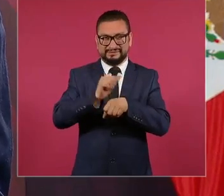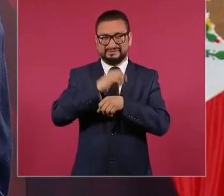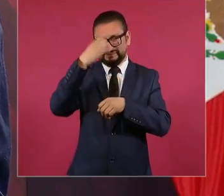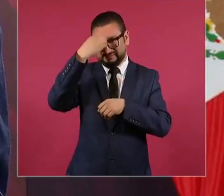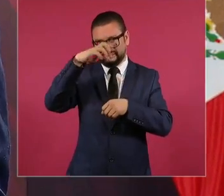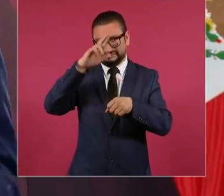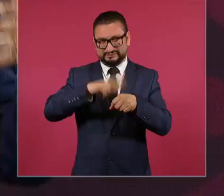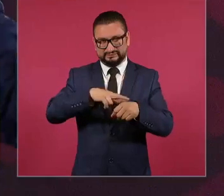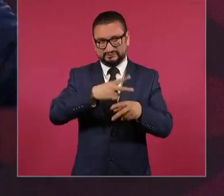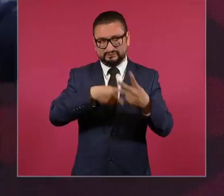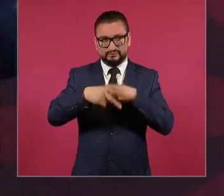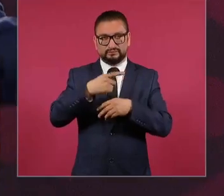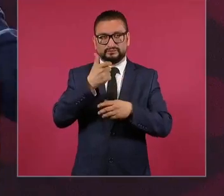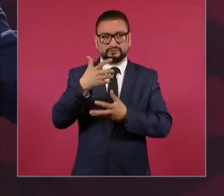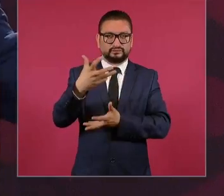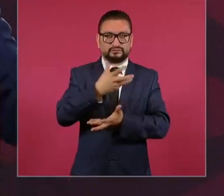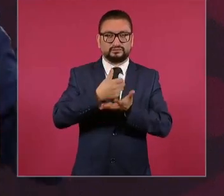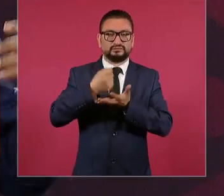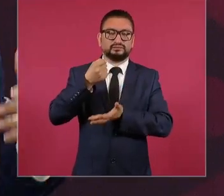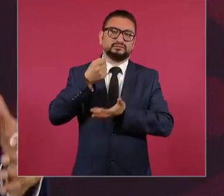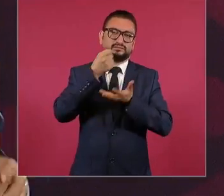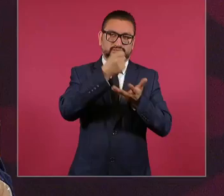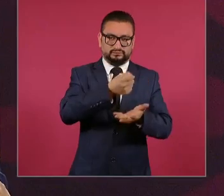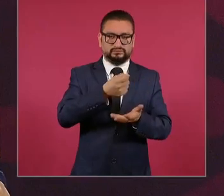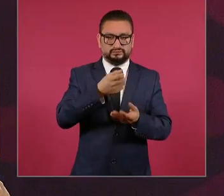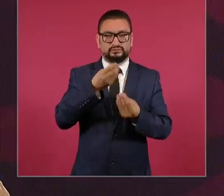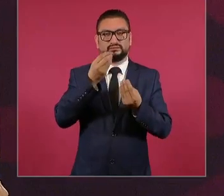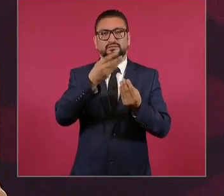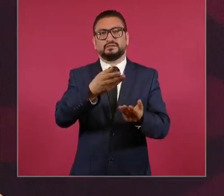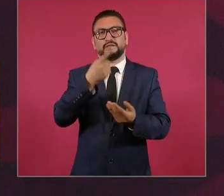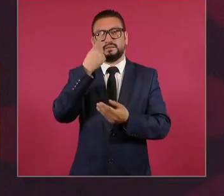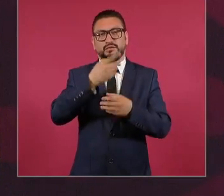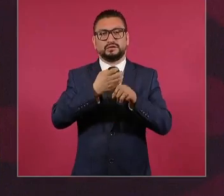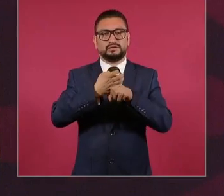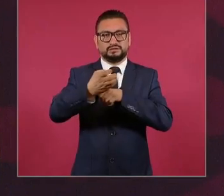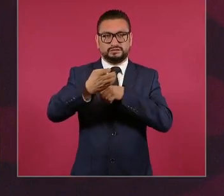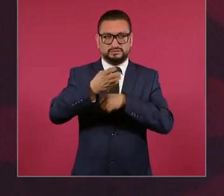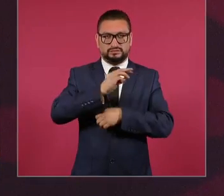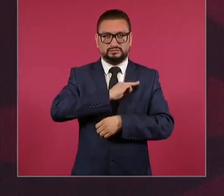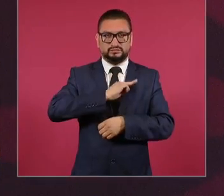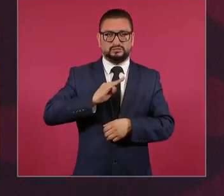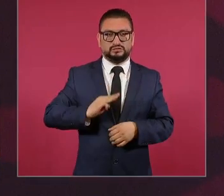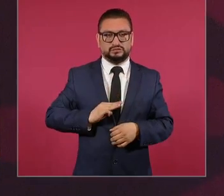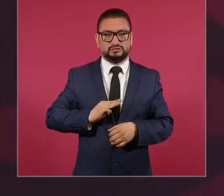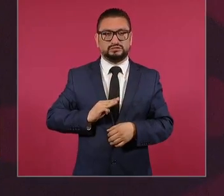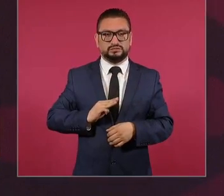se les entrega a estados y municipios